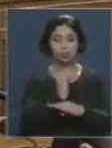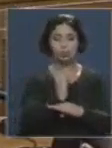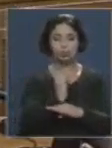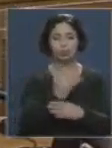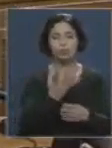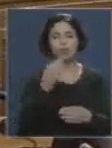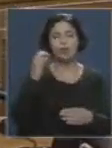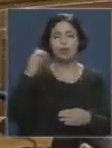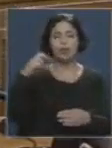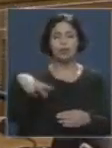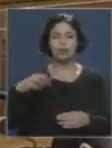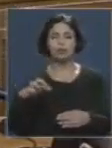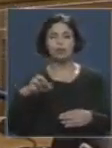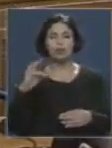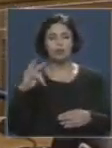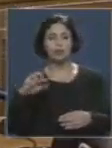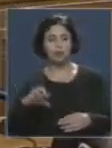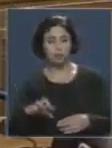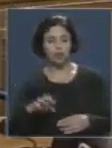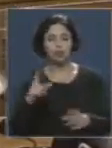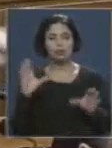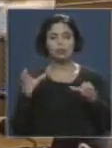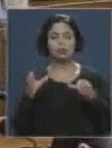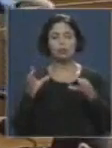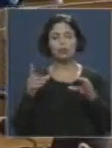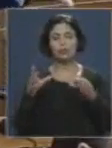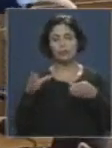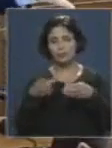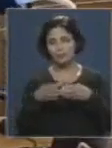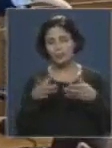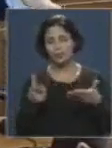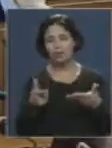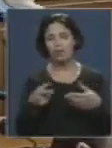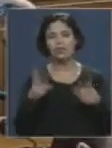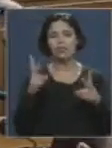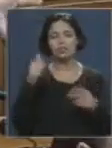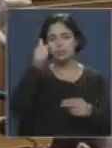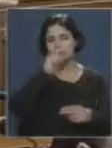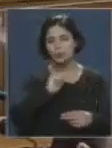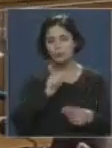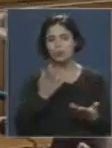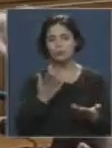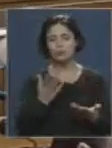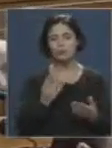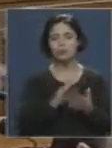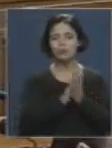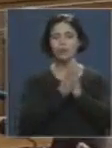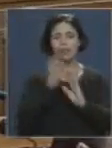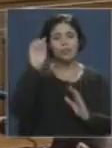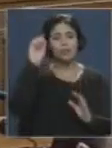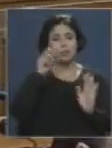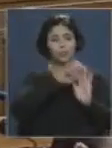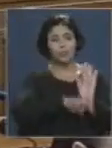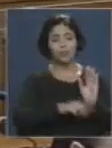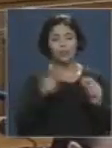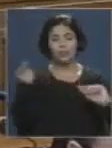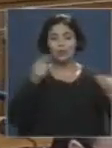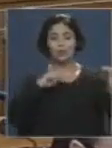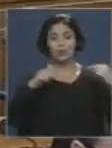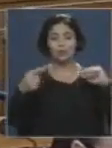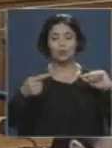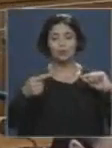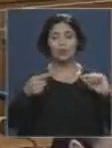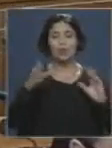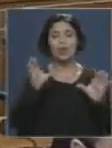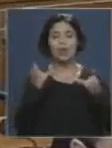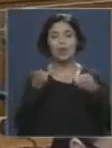la NFP, que es una corporación de derecho privado, pero finalmente todas estas iniciativas que discutimos en